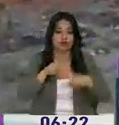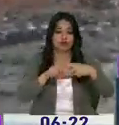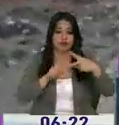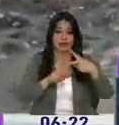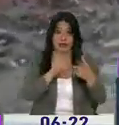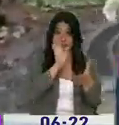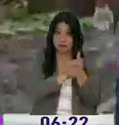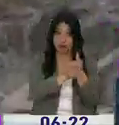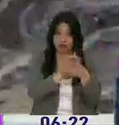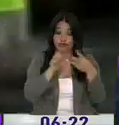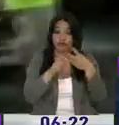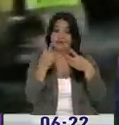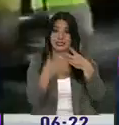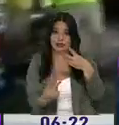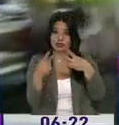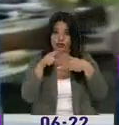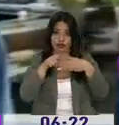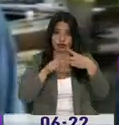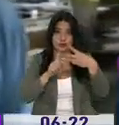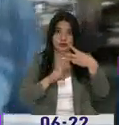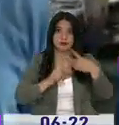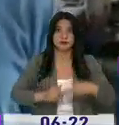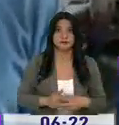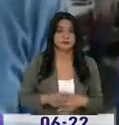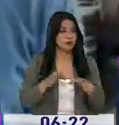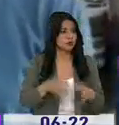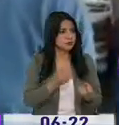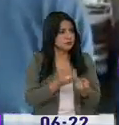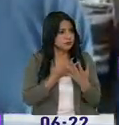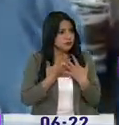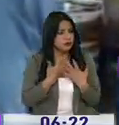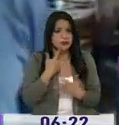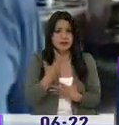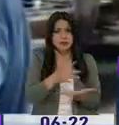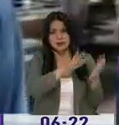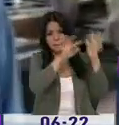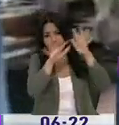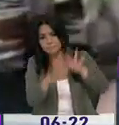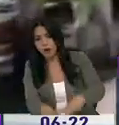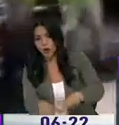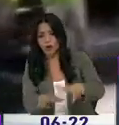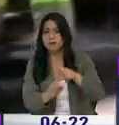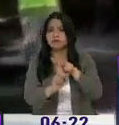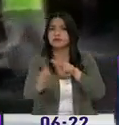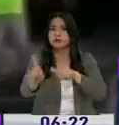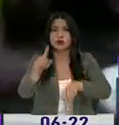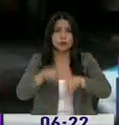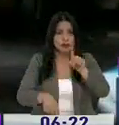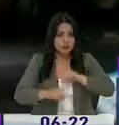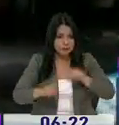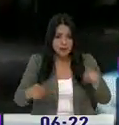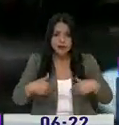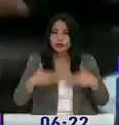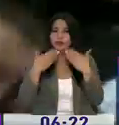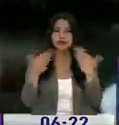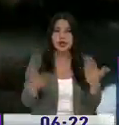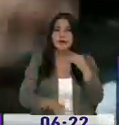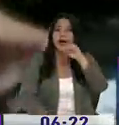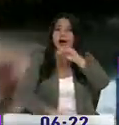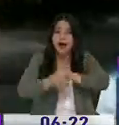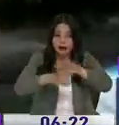Ramírez junto a su hijo. Cuando nos avisaron, pensamos más bien que será que estaban atrapados, no podían salir, pero nunca nos imaginamos que ellos estaban